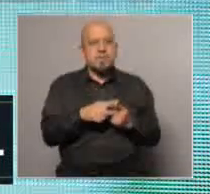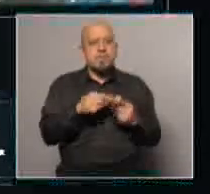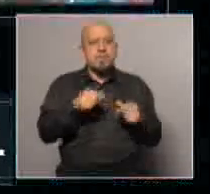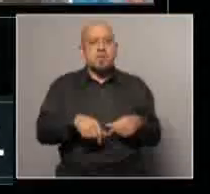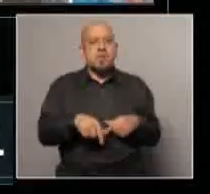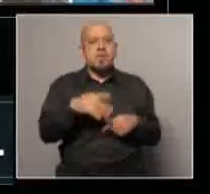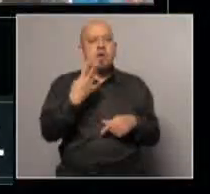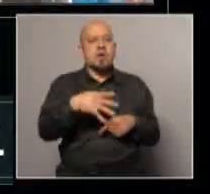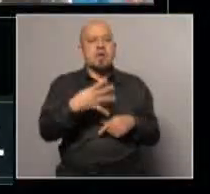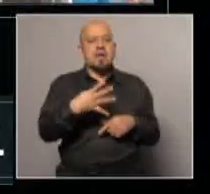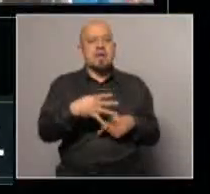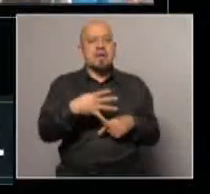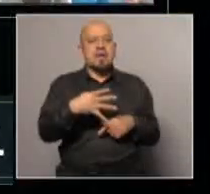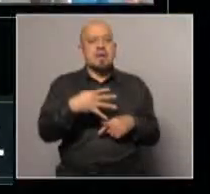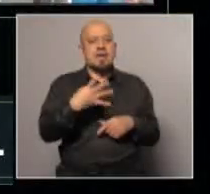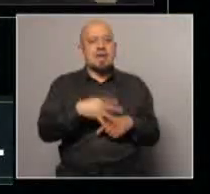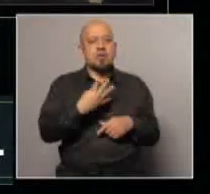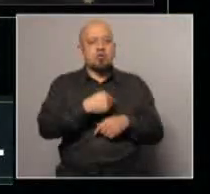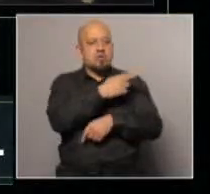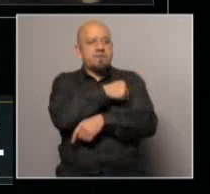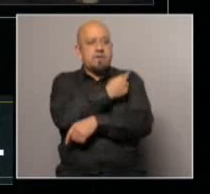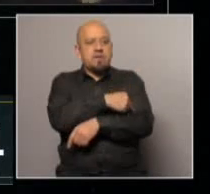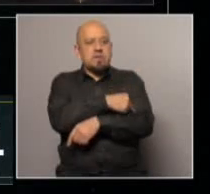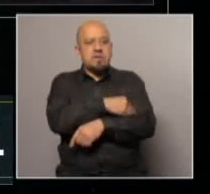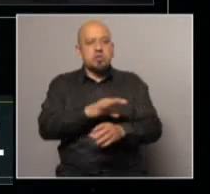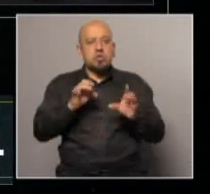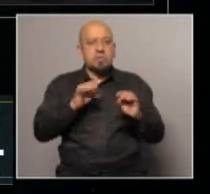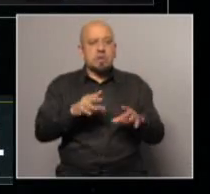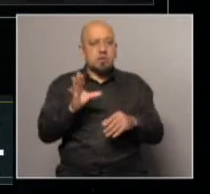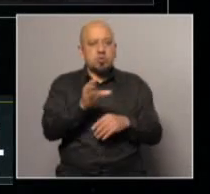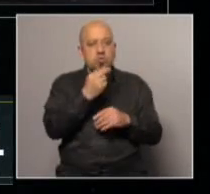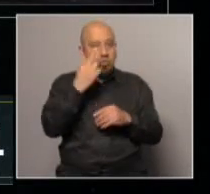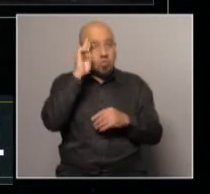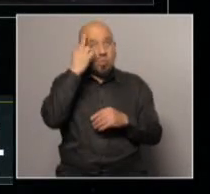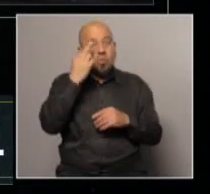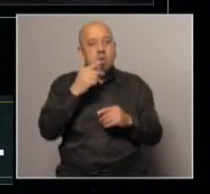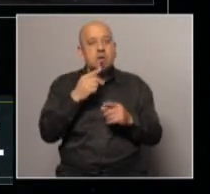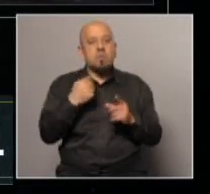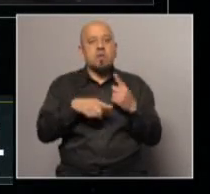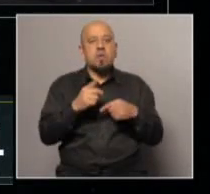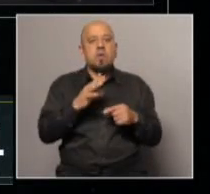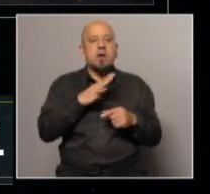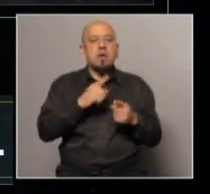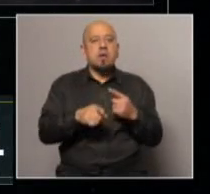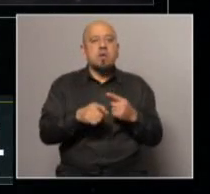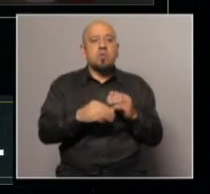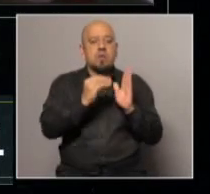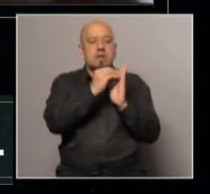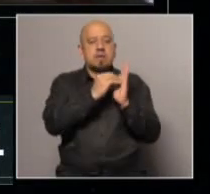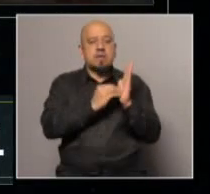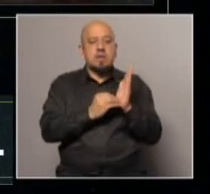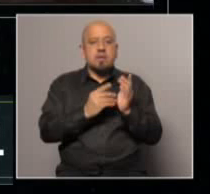hoy 14 farmacias en todo el país solamente vendiendo, pero también tenemos una lista de espera de más de